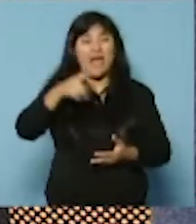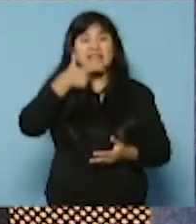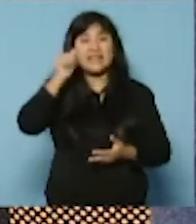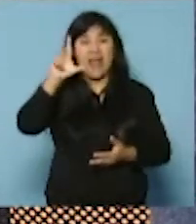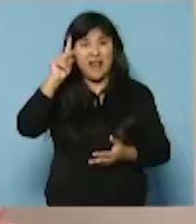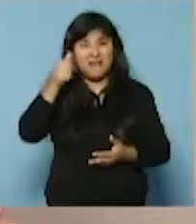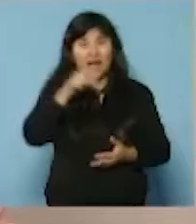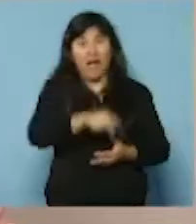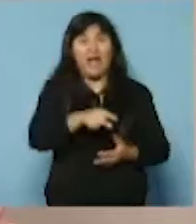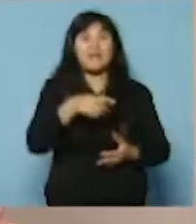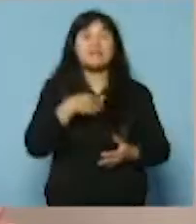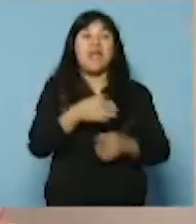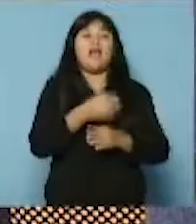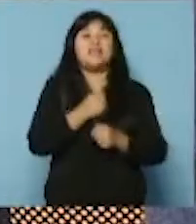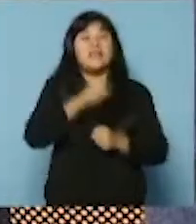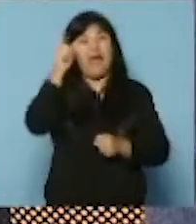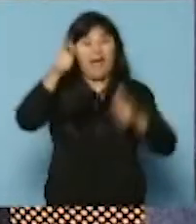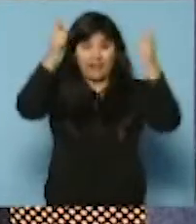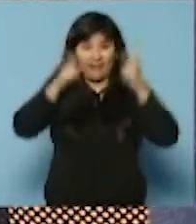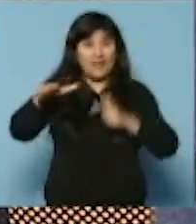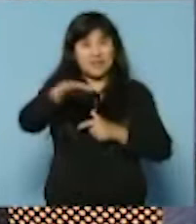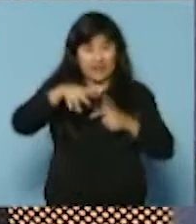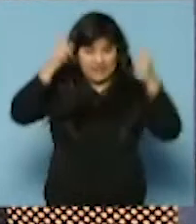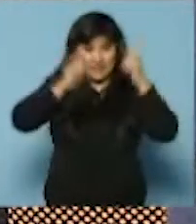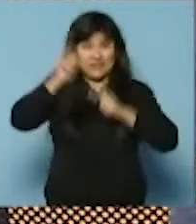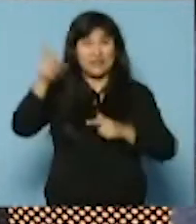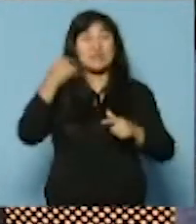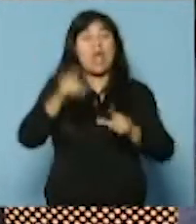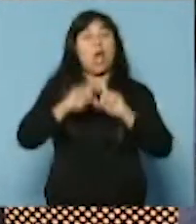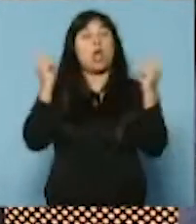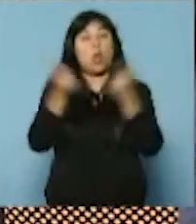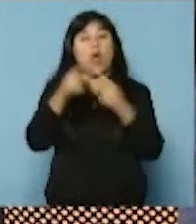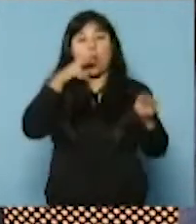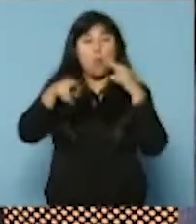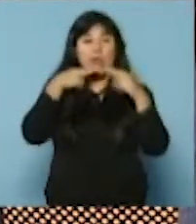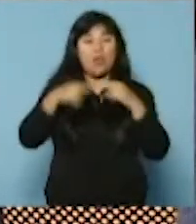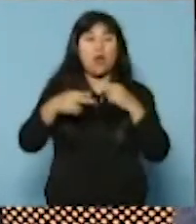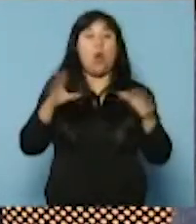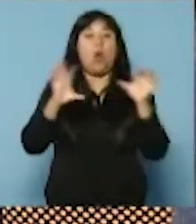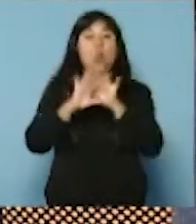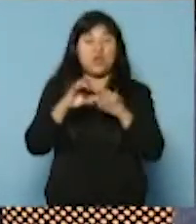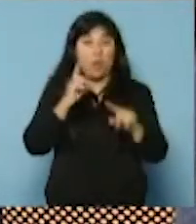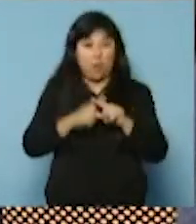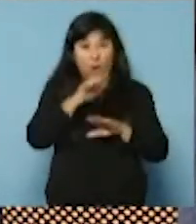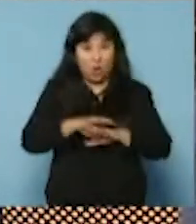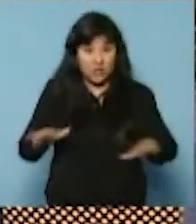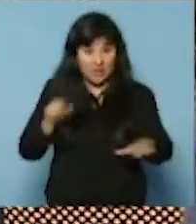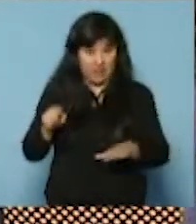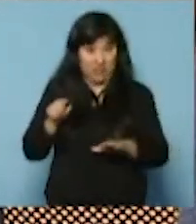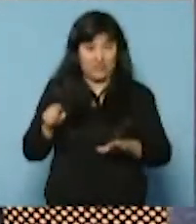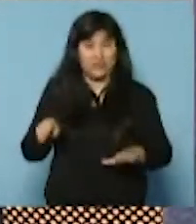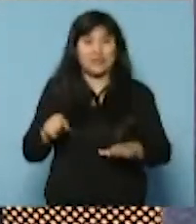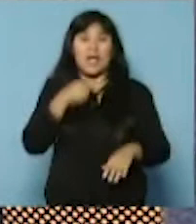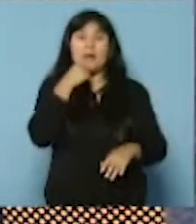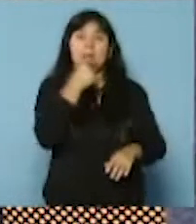reyes yolanda gracias por venir buenas tardes para estar cuál es la situación de ustedes hoy y la situación de nosotros es muy